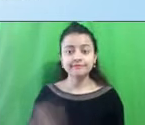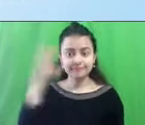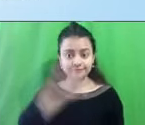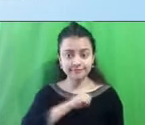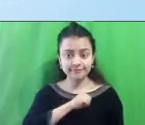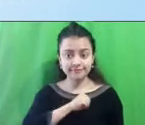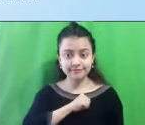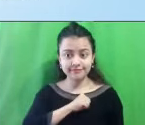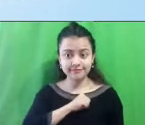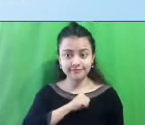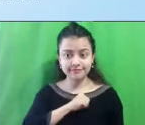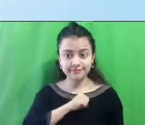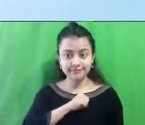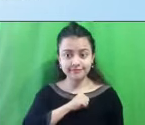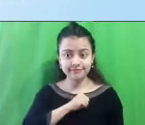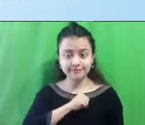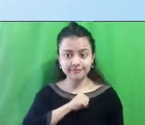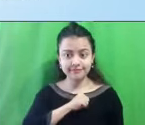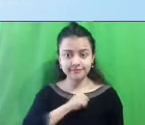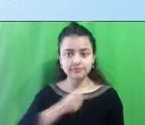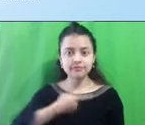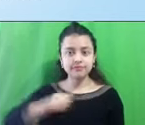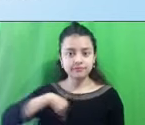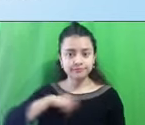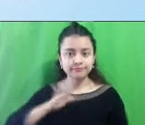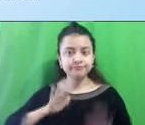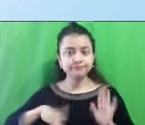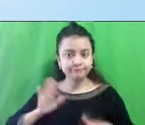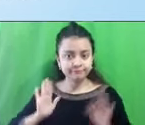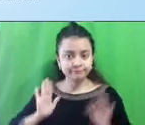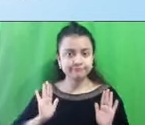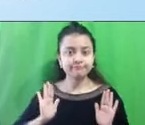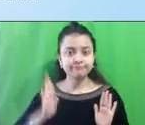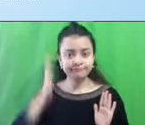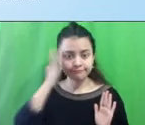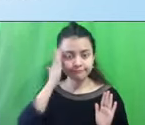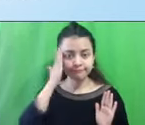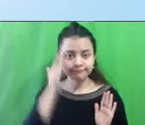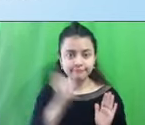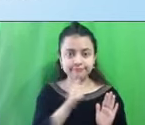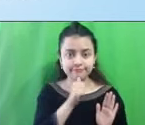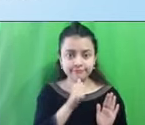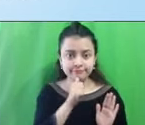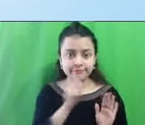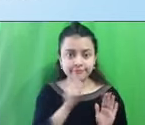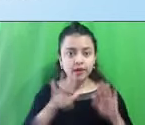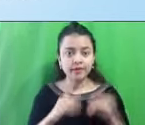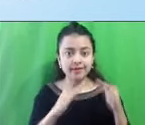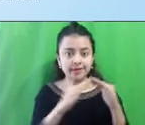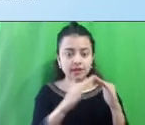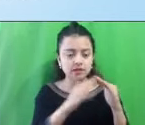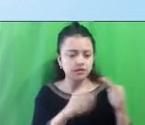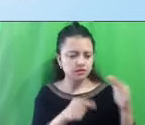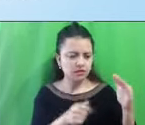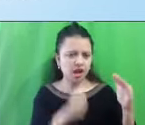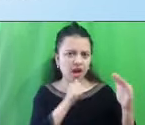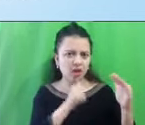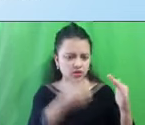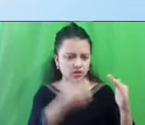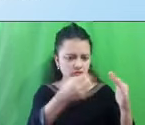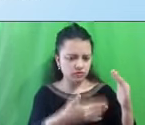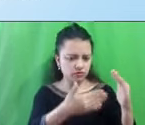municipio en ocasiones llega el agua con cierta coloración, con cierta turbiedad, y